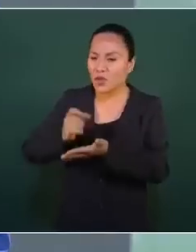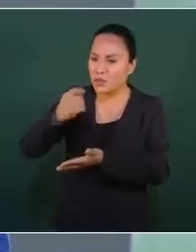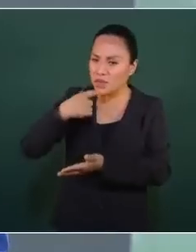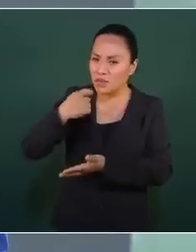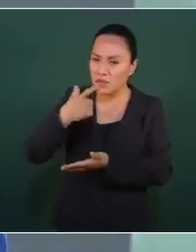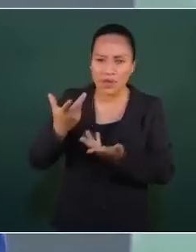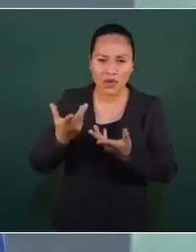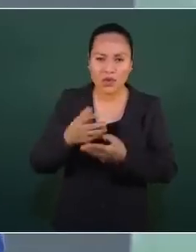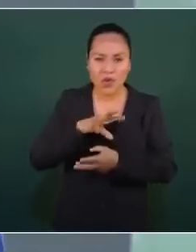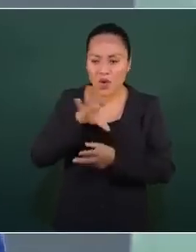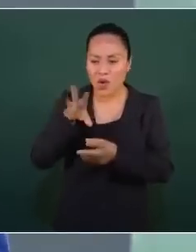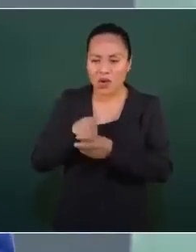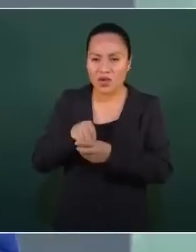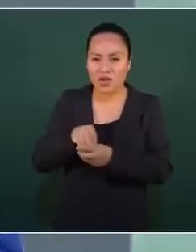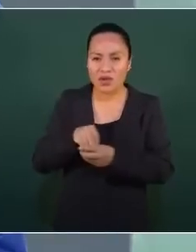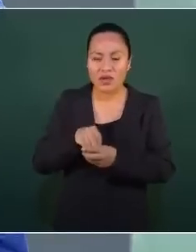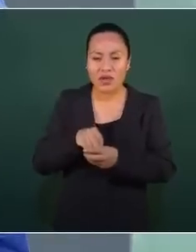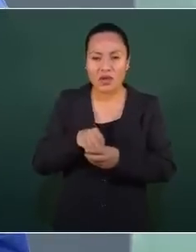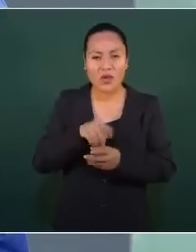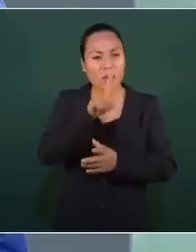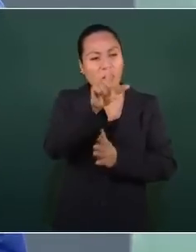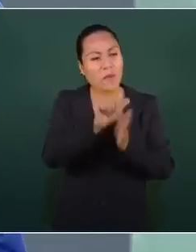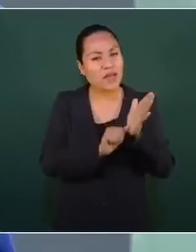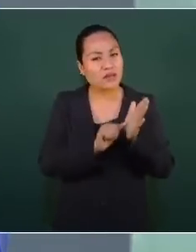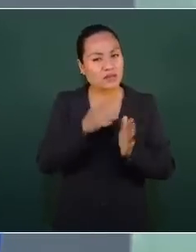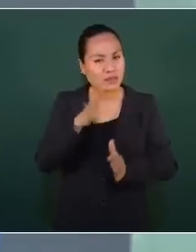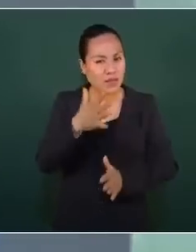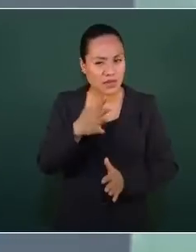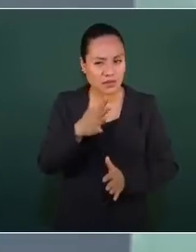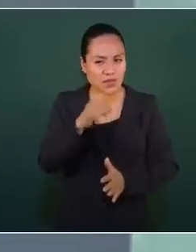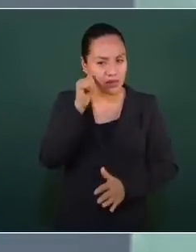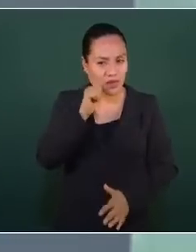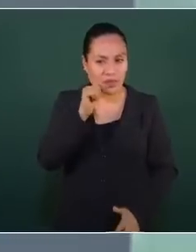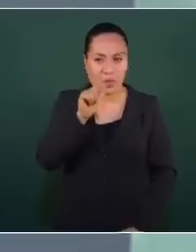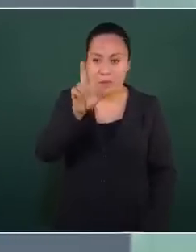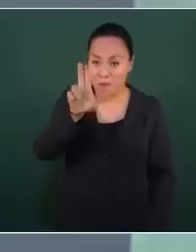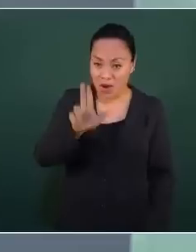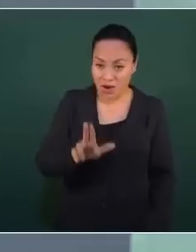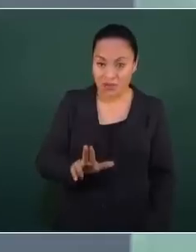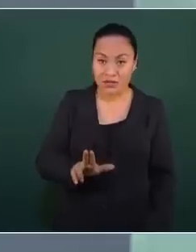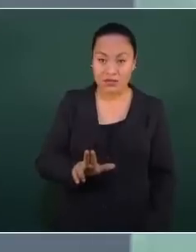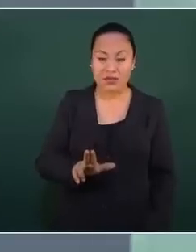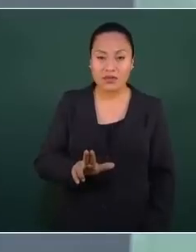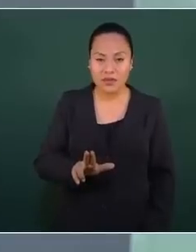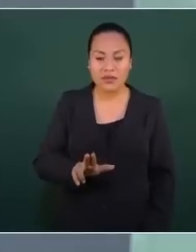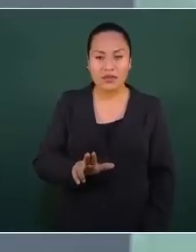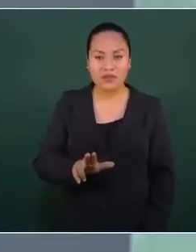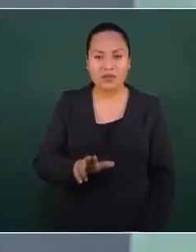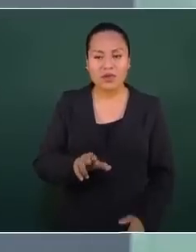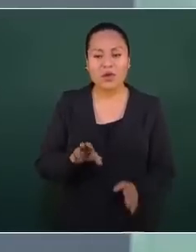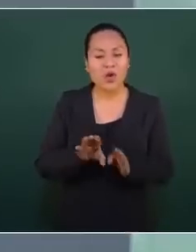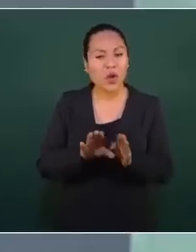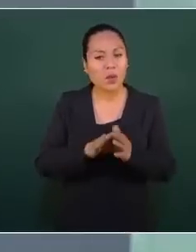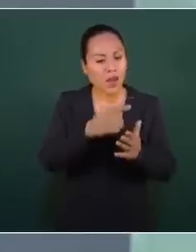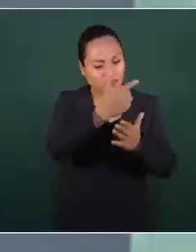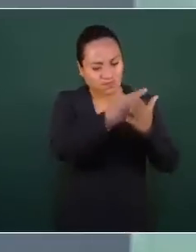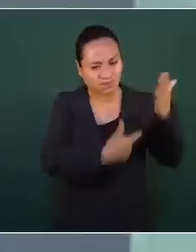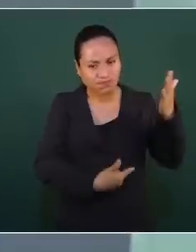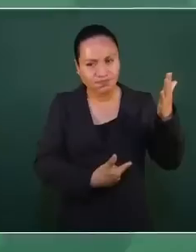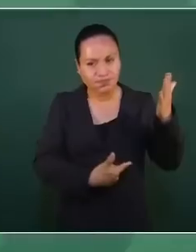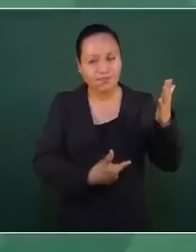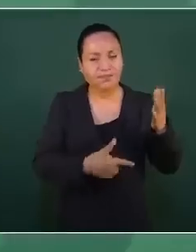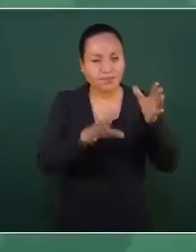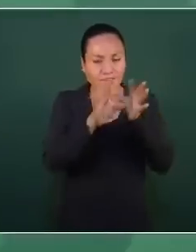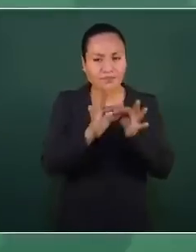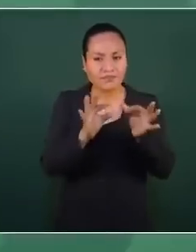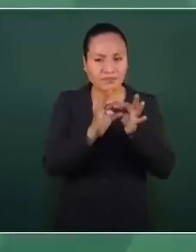como más de un mes, todos los martes, informando sobre el abasto de medicamentos. Entonces,